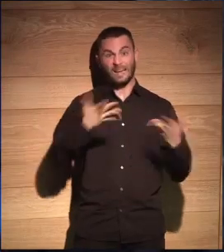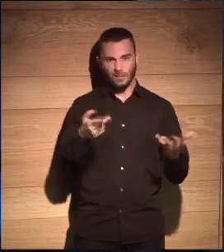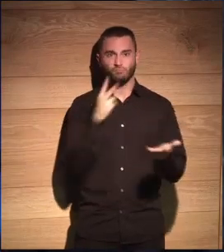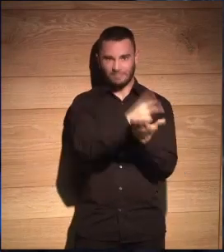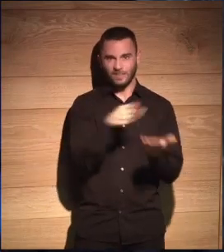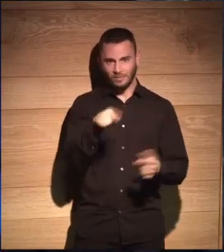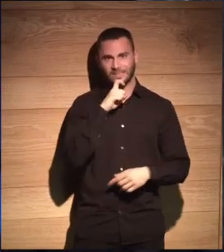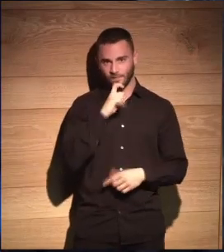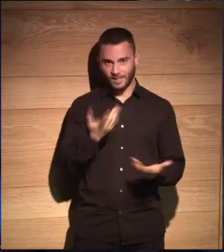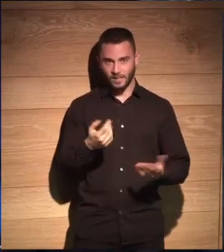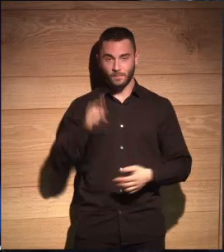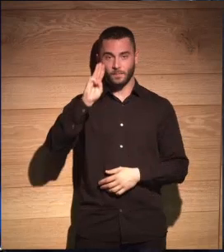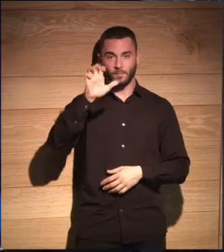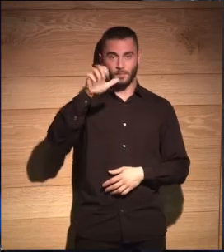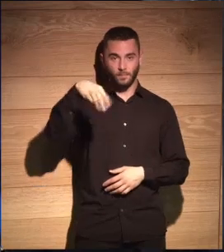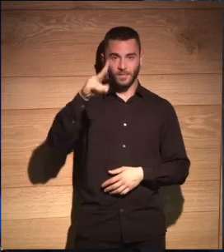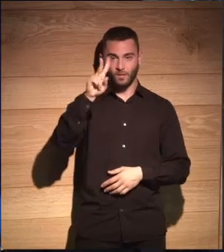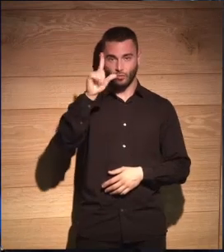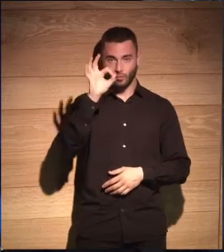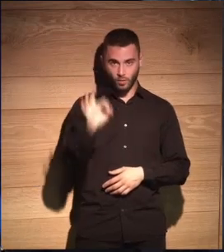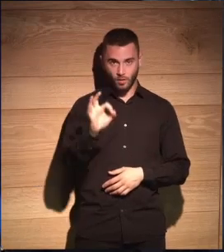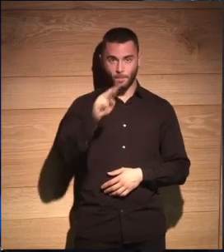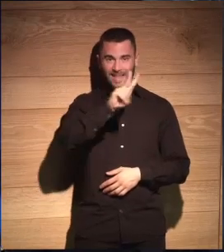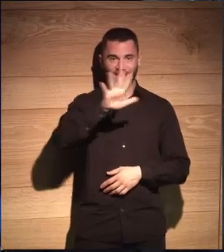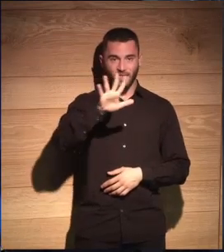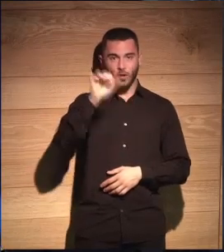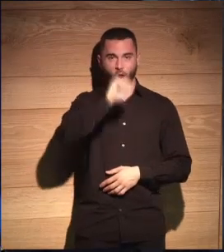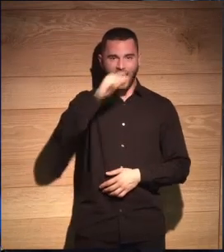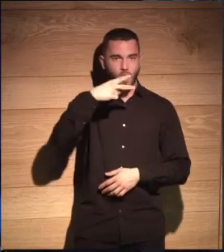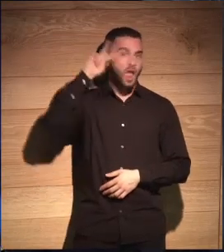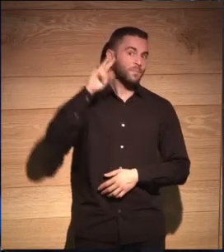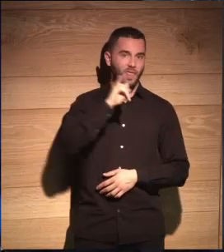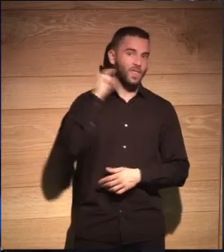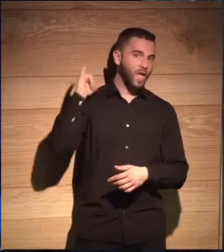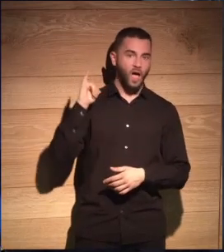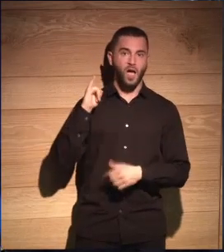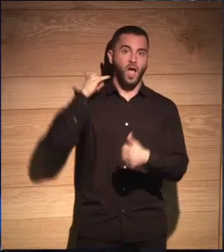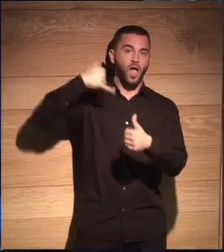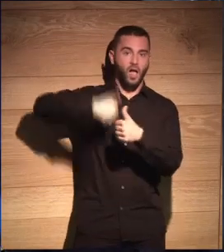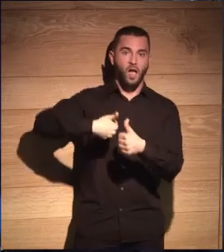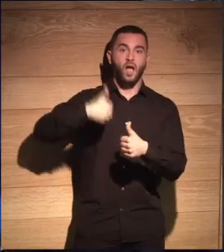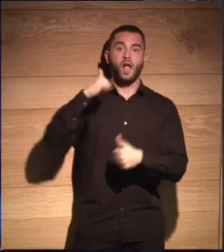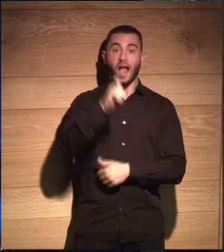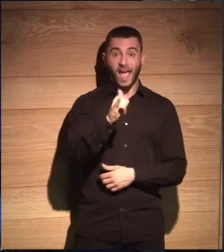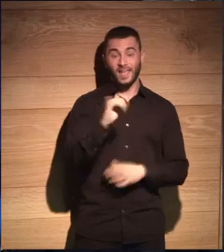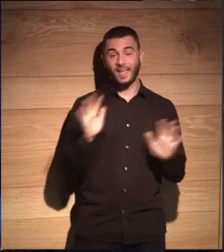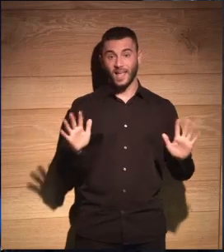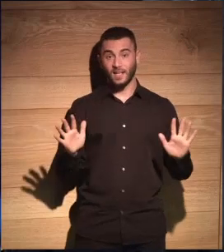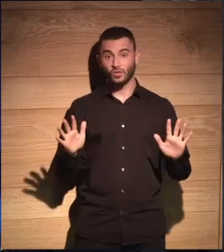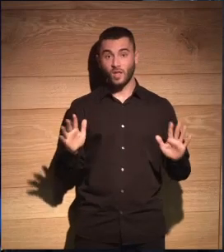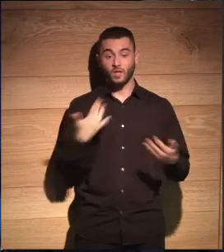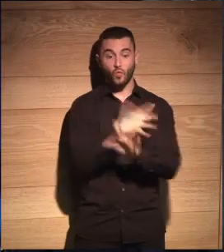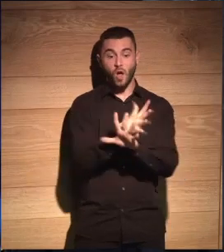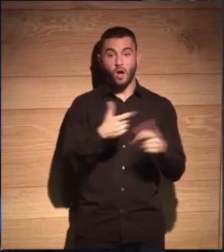Uh-huh. Péndulo tiene 25 años de experiencia y hemos desarrollado muchísimos juegos